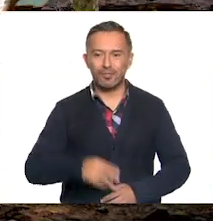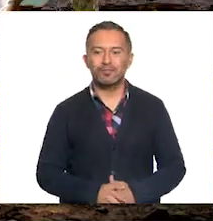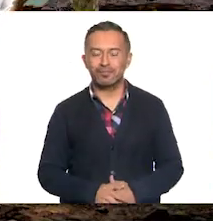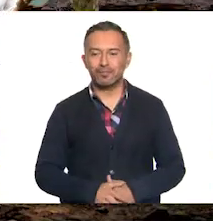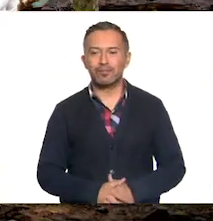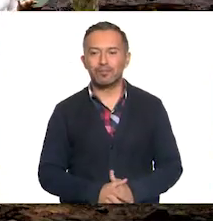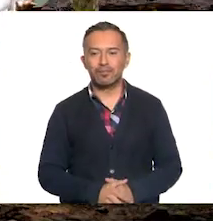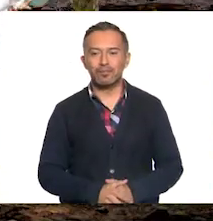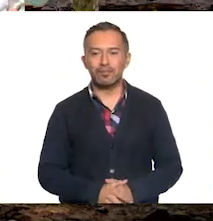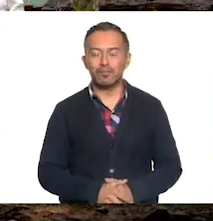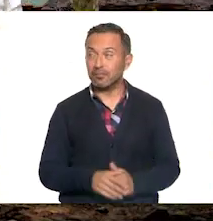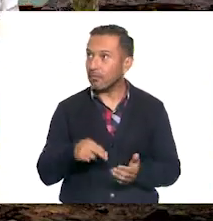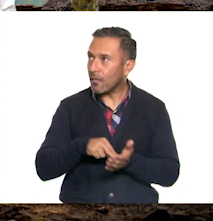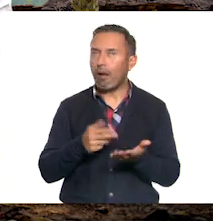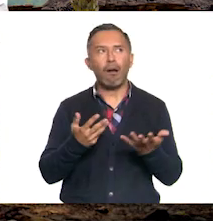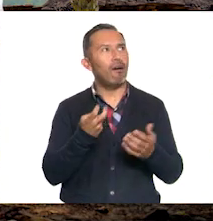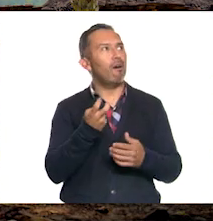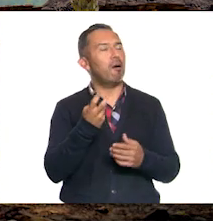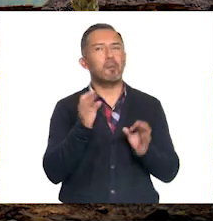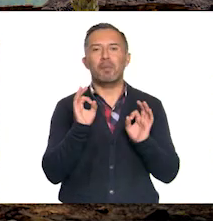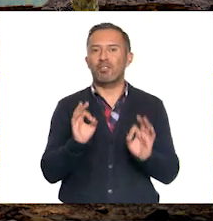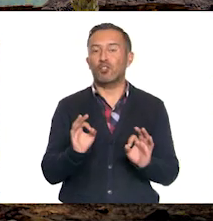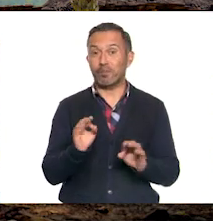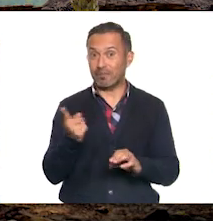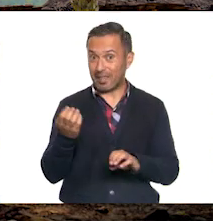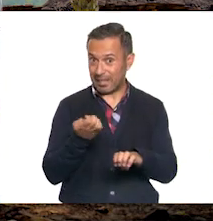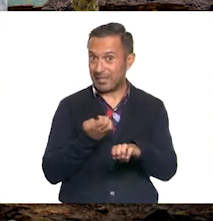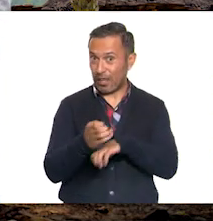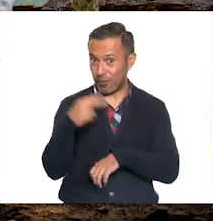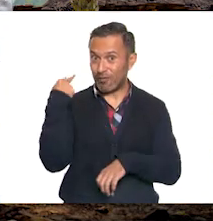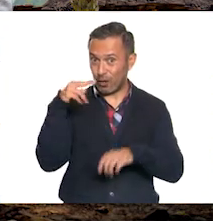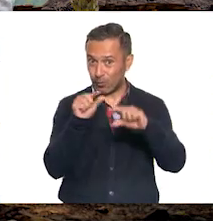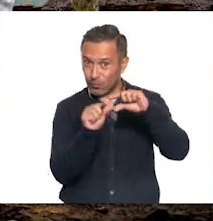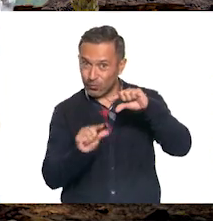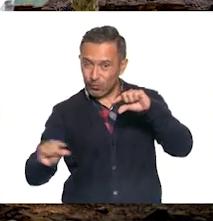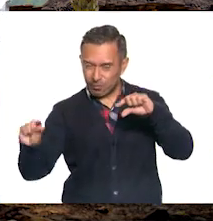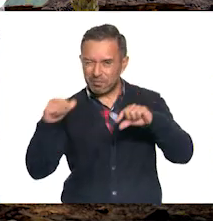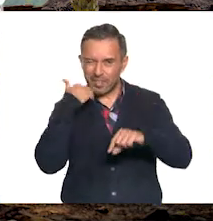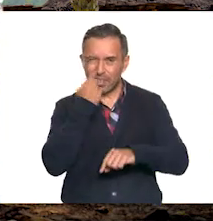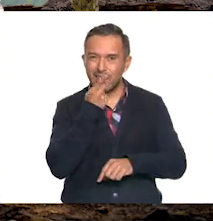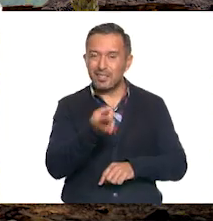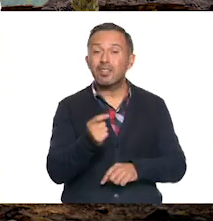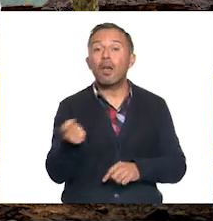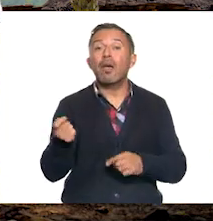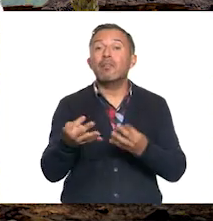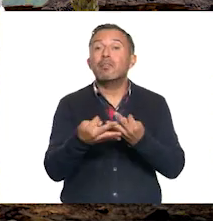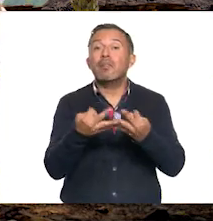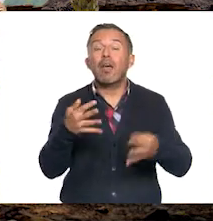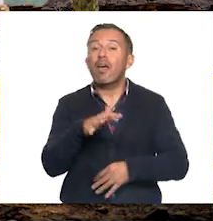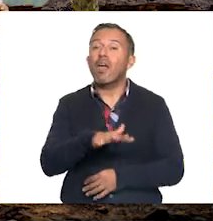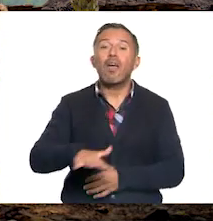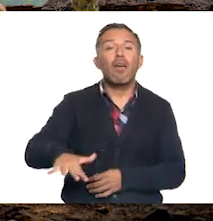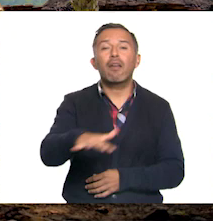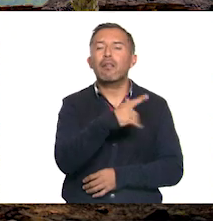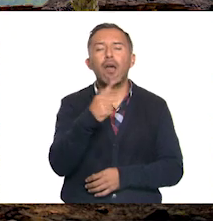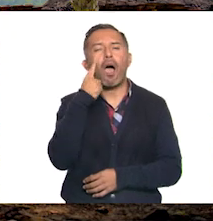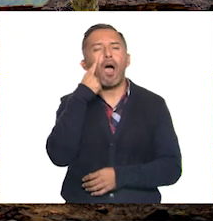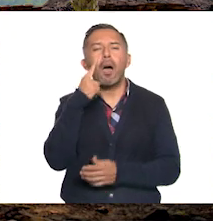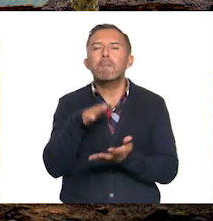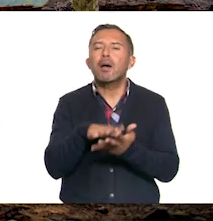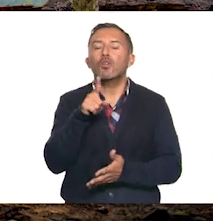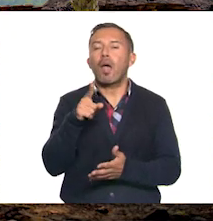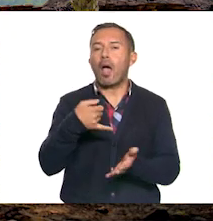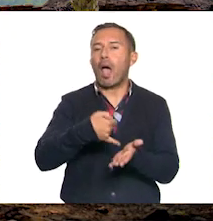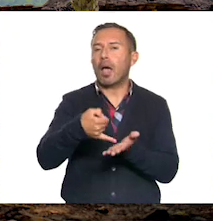¡Veracruz! ¡Ah, perfecto! De esta entidad, quiero destacar que la mayor parte de su superficie se dedica a la agricultura